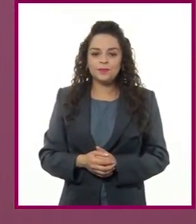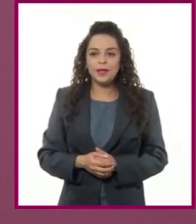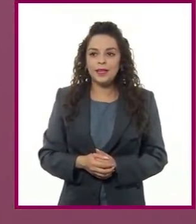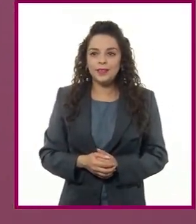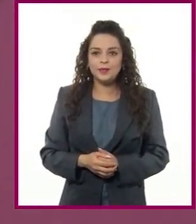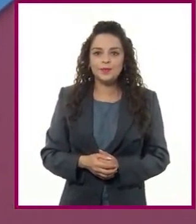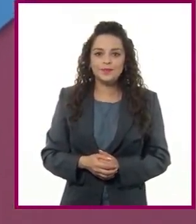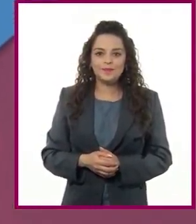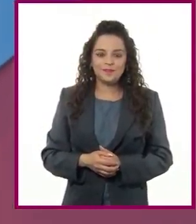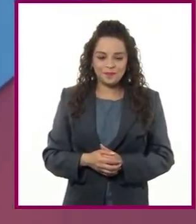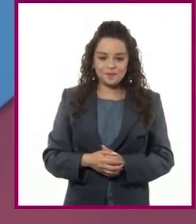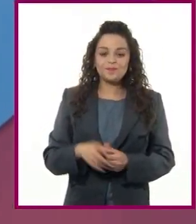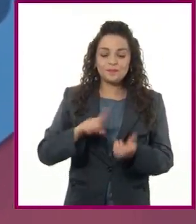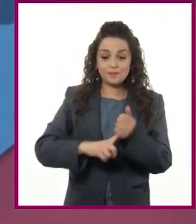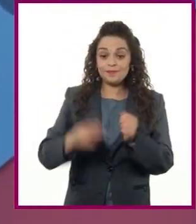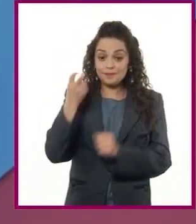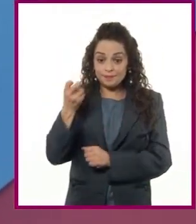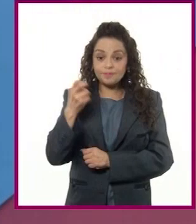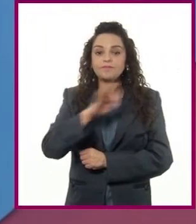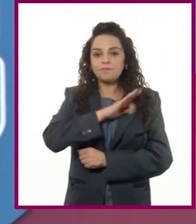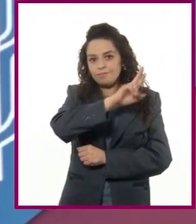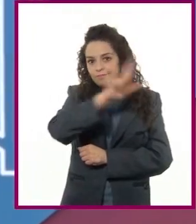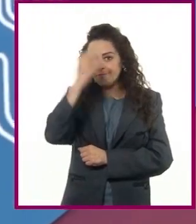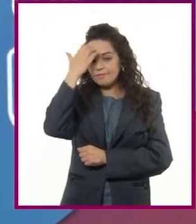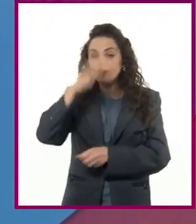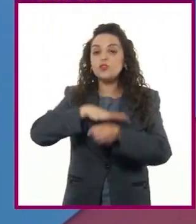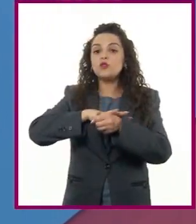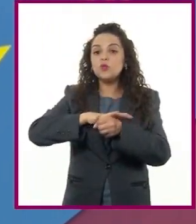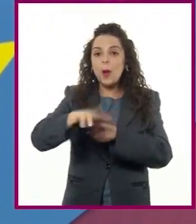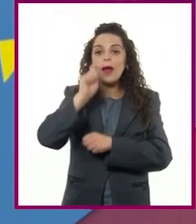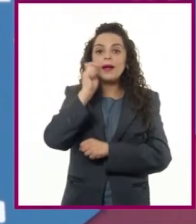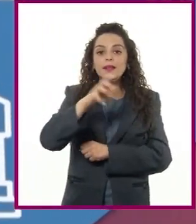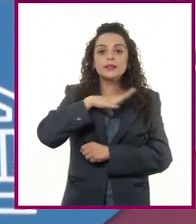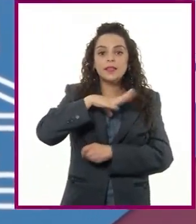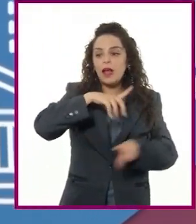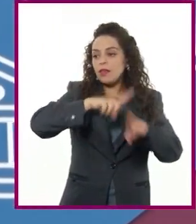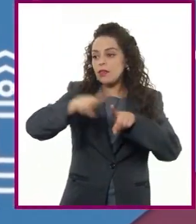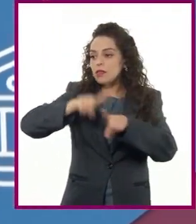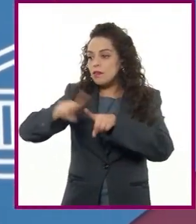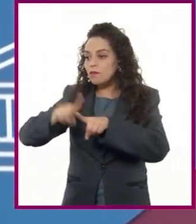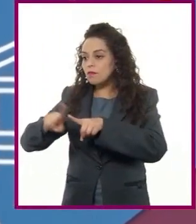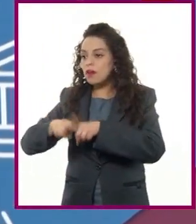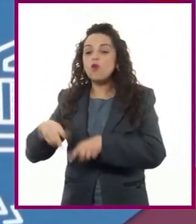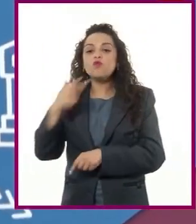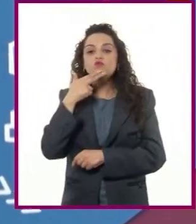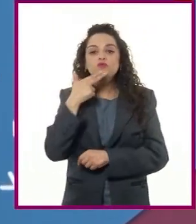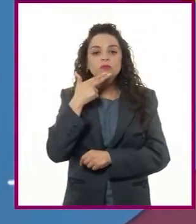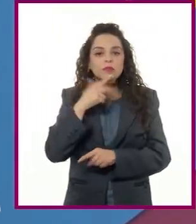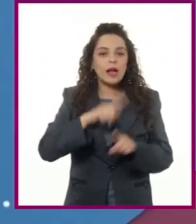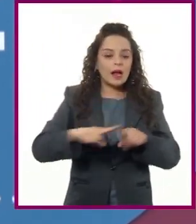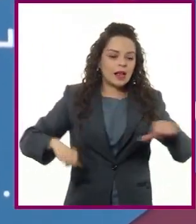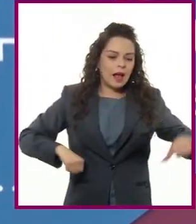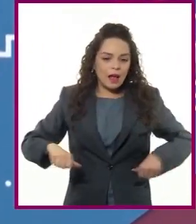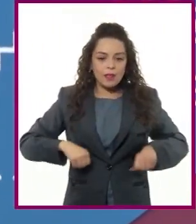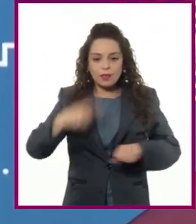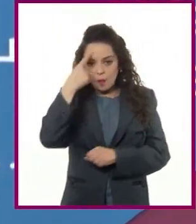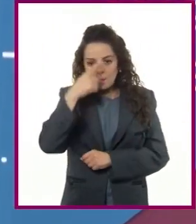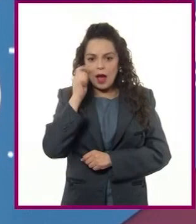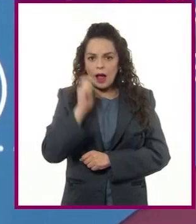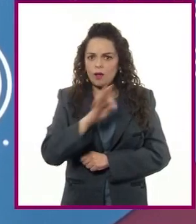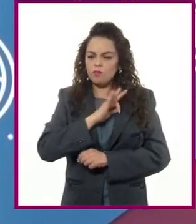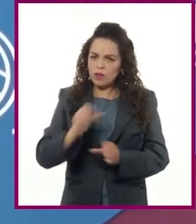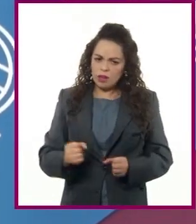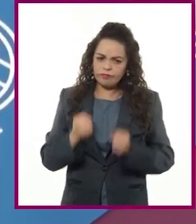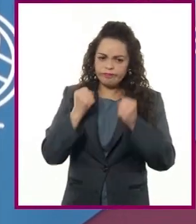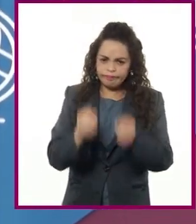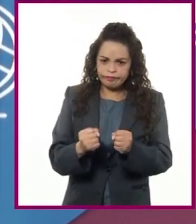sus reflexiones, lograrán reconocer cuáles herramientas son las que deben usar y qué actitudes les conviene fortalecer